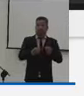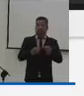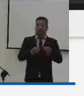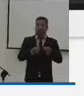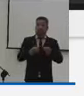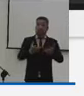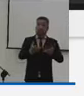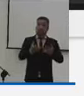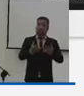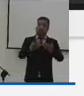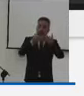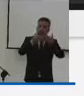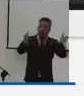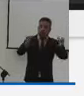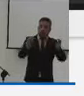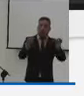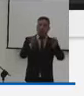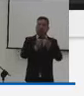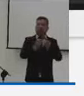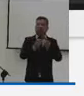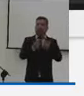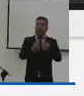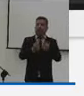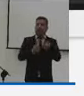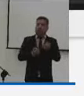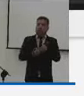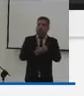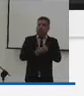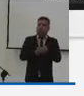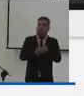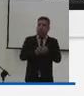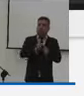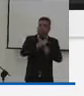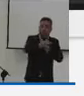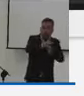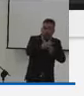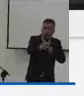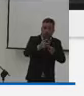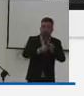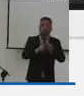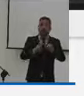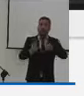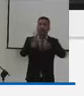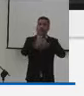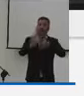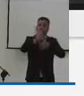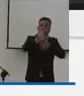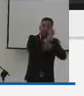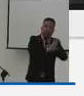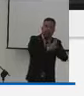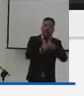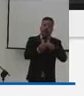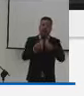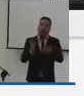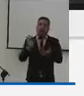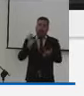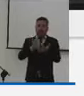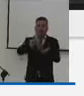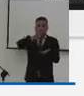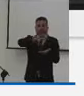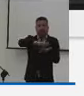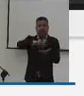darle mayor apertura al apoyo hacia el municipio, al departamento para que haya una